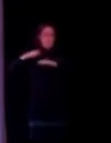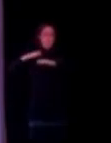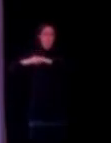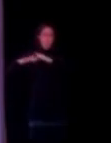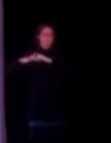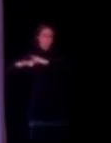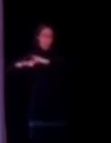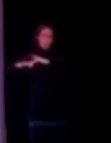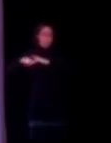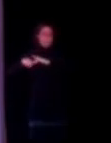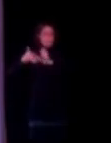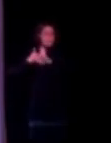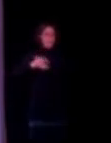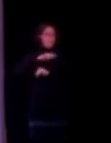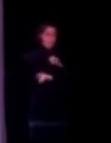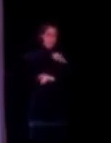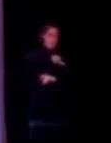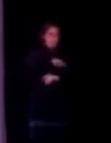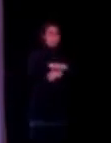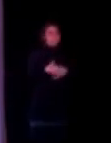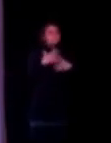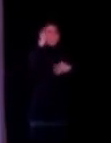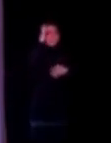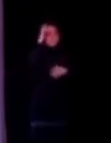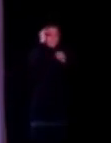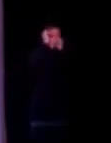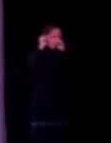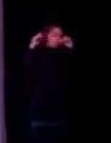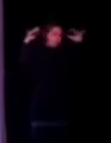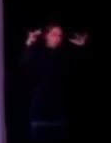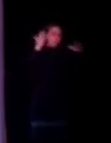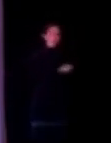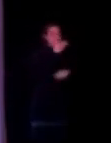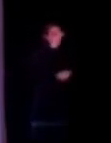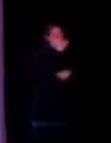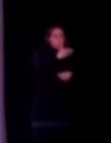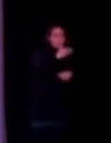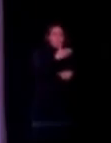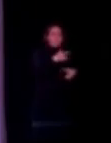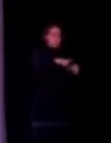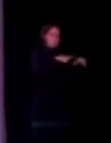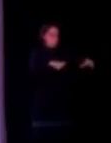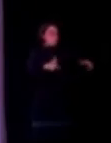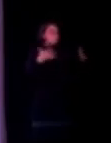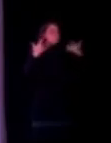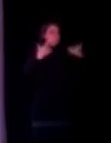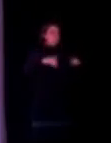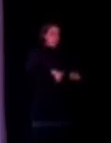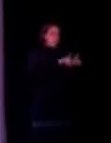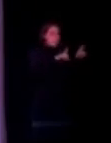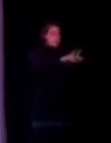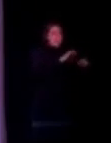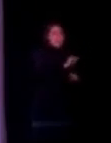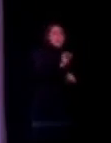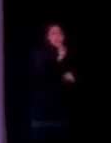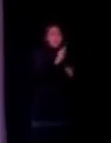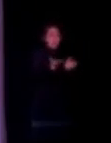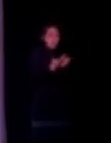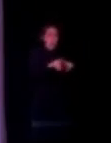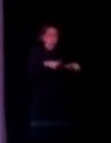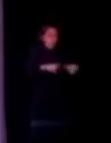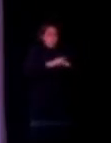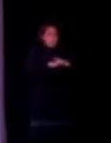imaginemos una escuela que tiene una fuente en el patio o una pequeña piscinita en un aula, y esa es la ética.